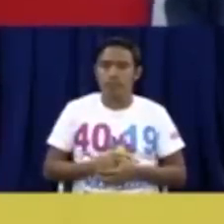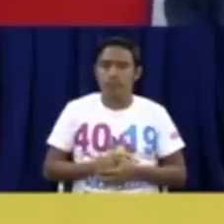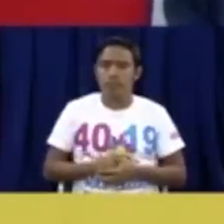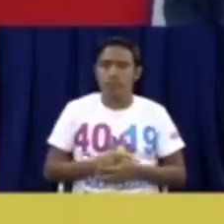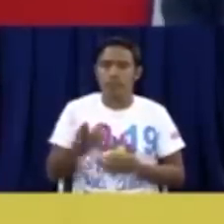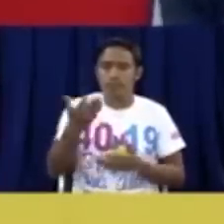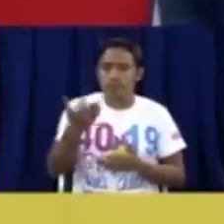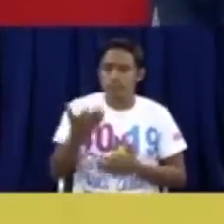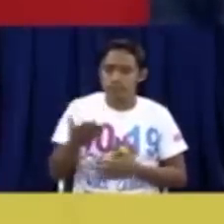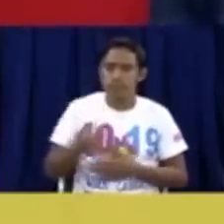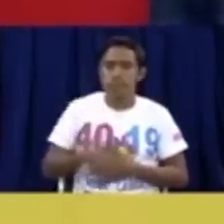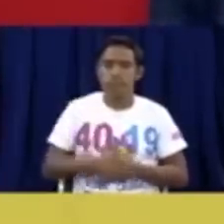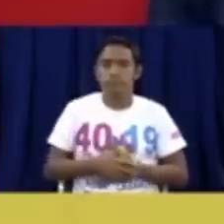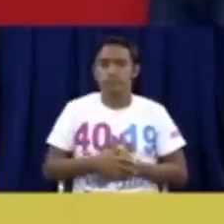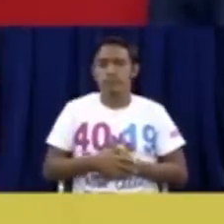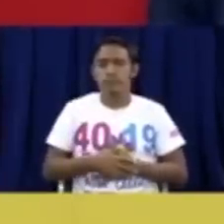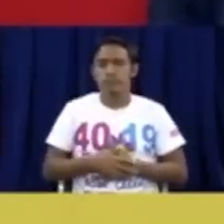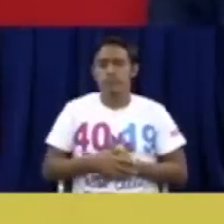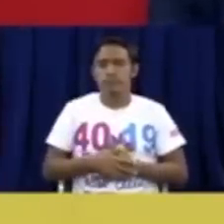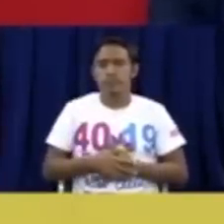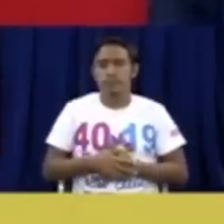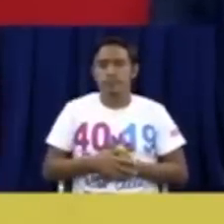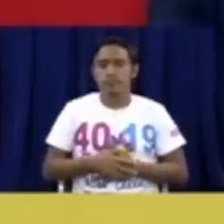pedirle a mis hermanos